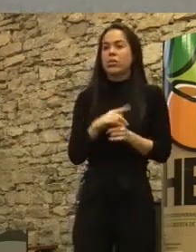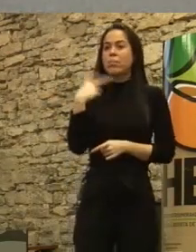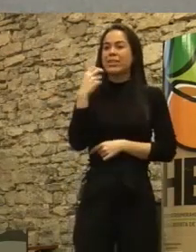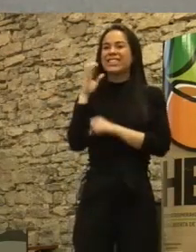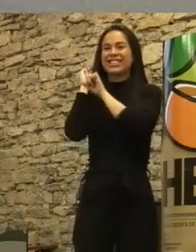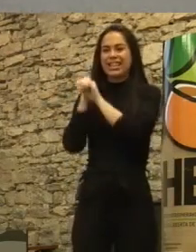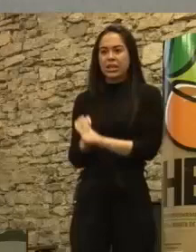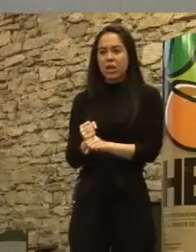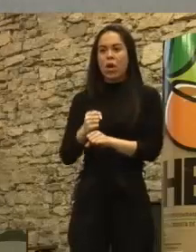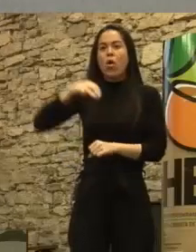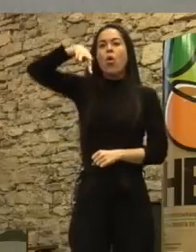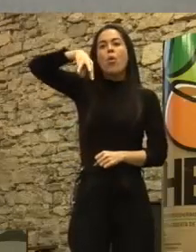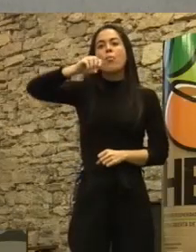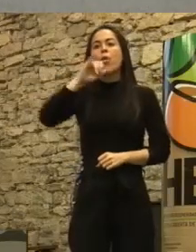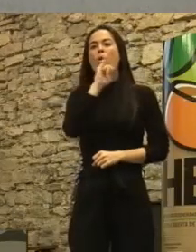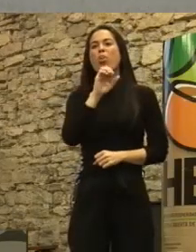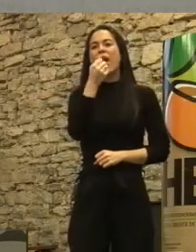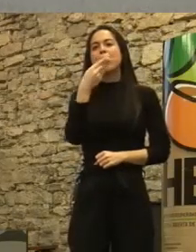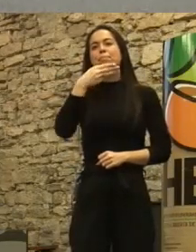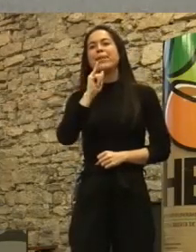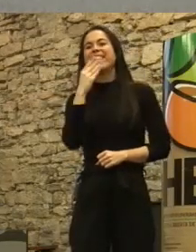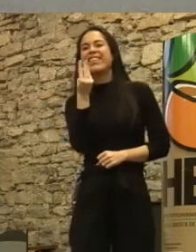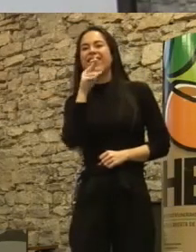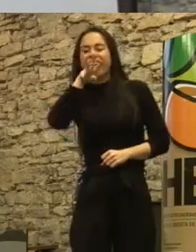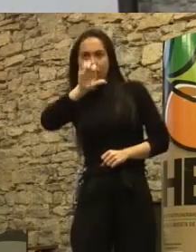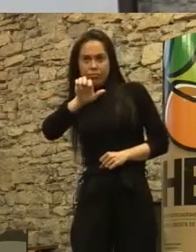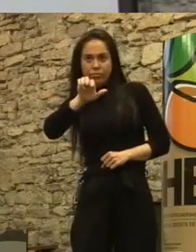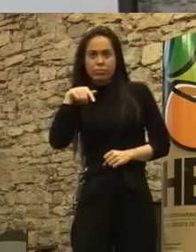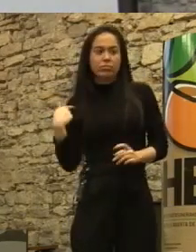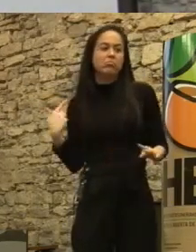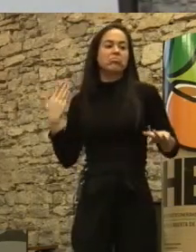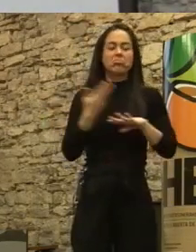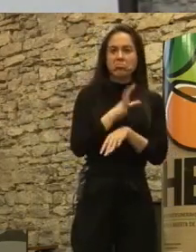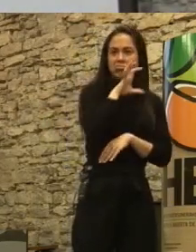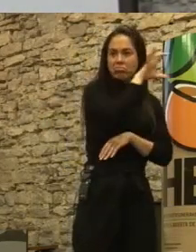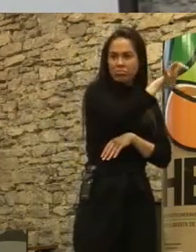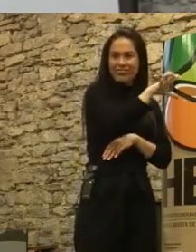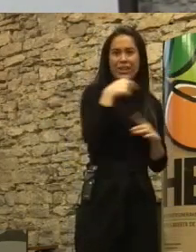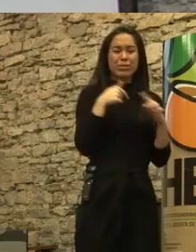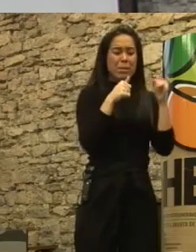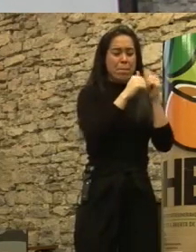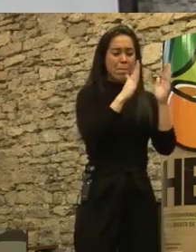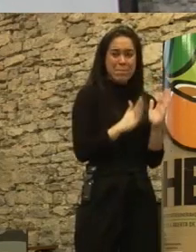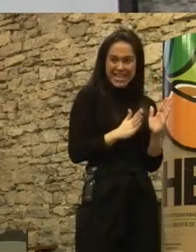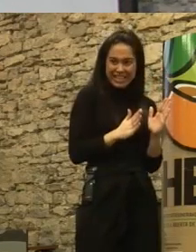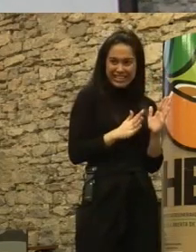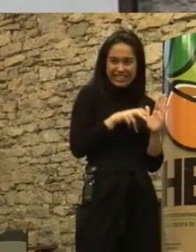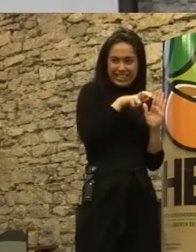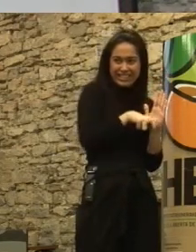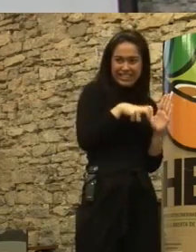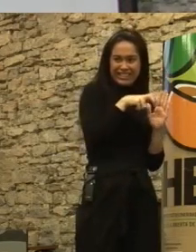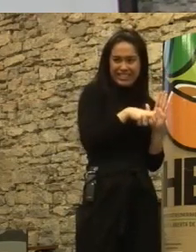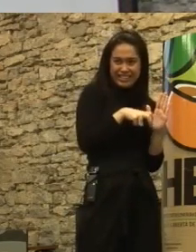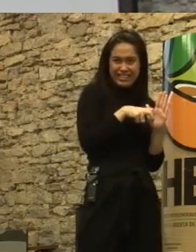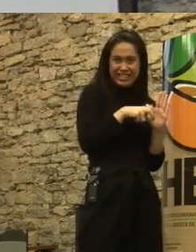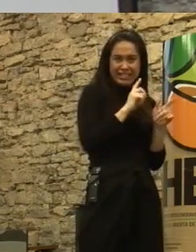mandan a Mozambique y a otros países africanos en un proyecto para quitar del medio para siempre las minas antipersona, que sabéis que es una lacra tremenda,